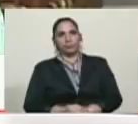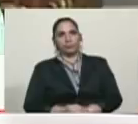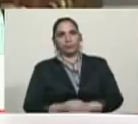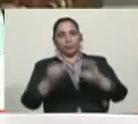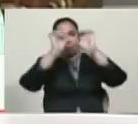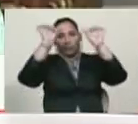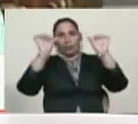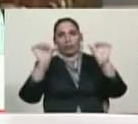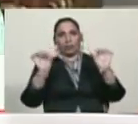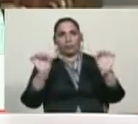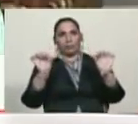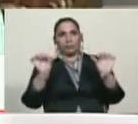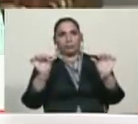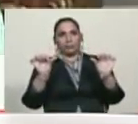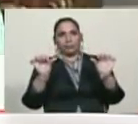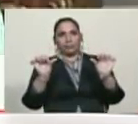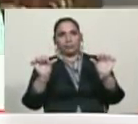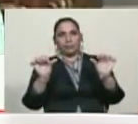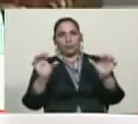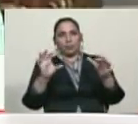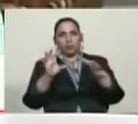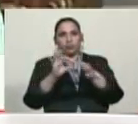sistema unificado